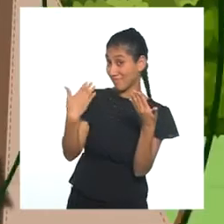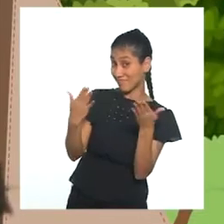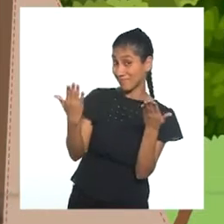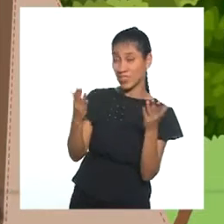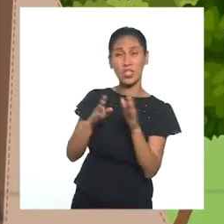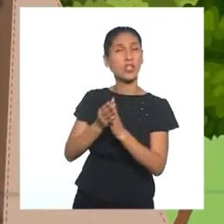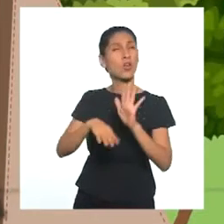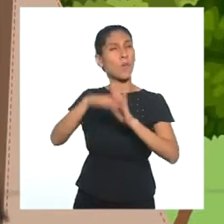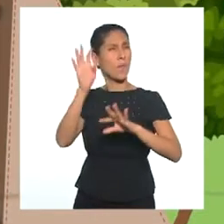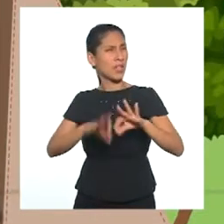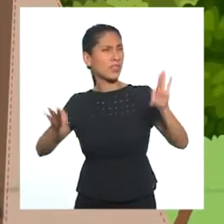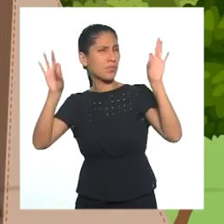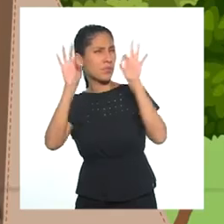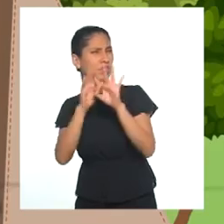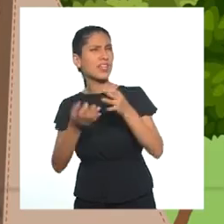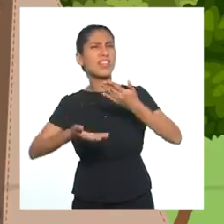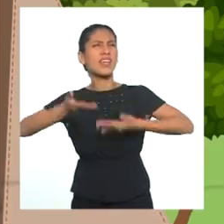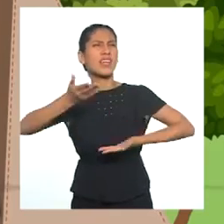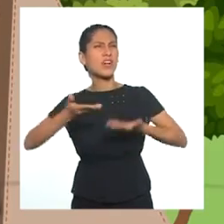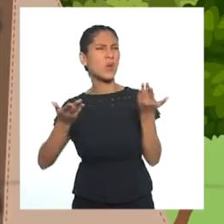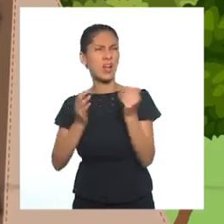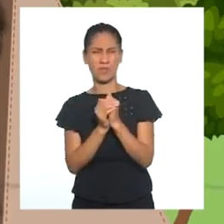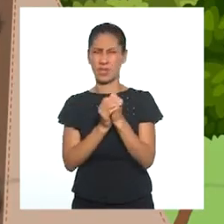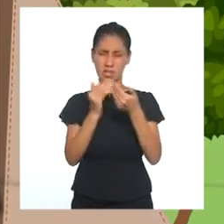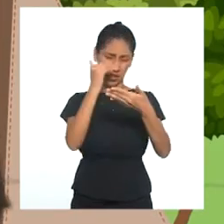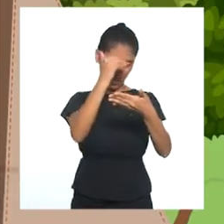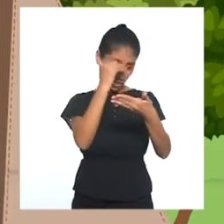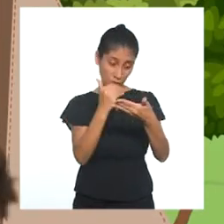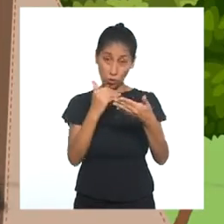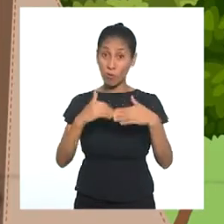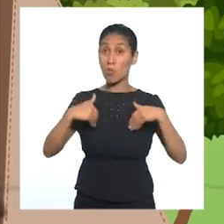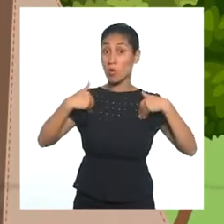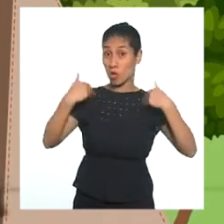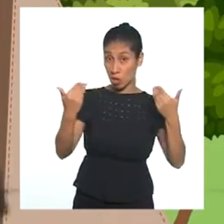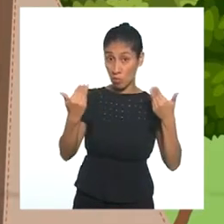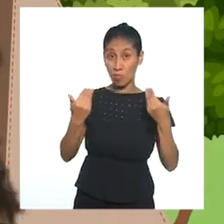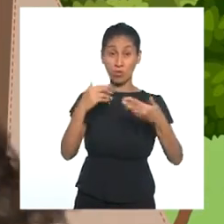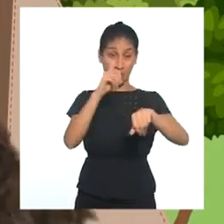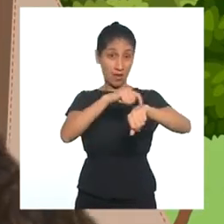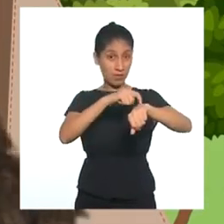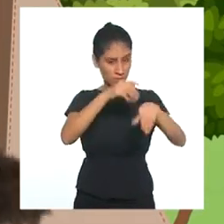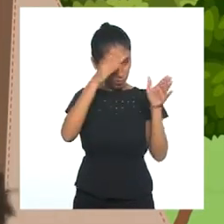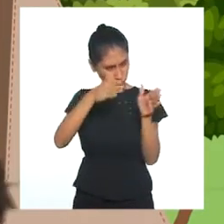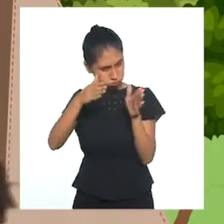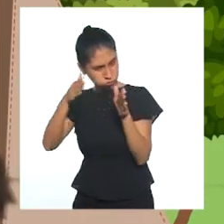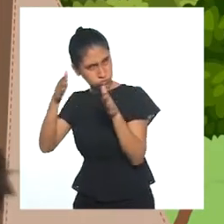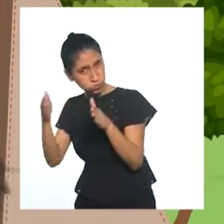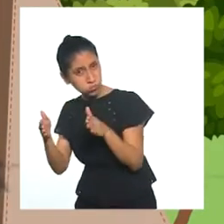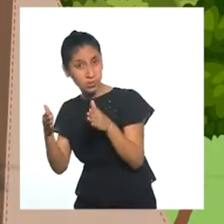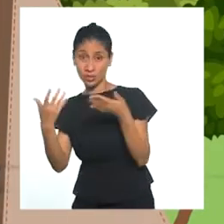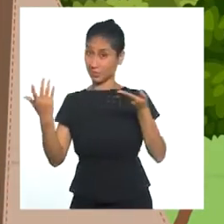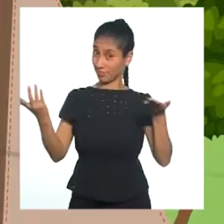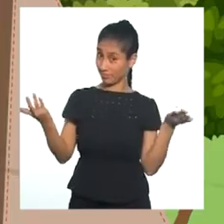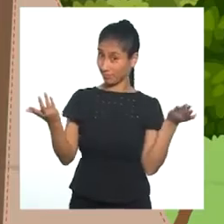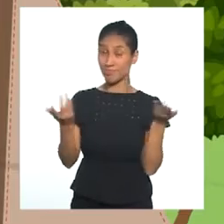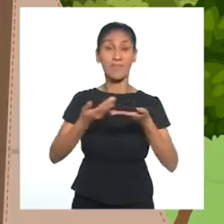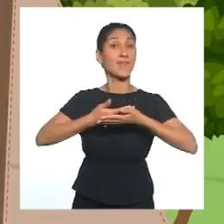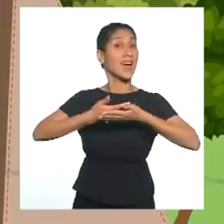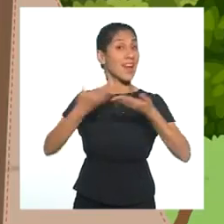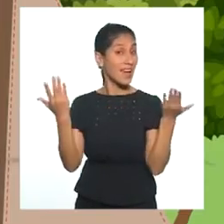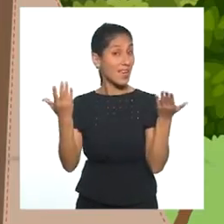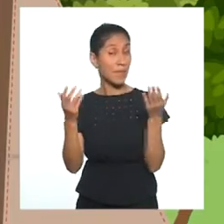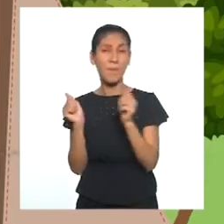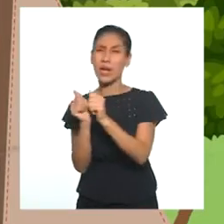Lo más importante de organizar las actividades es que nos permite separar el tiempo para